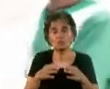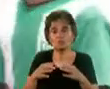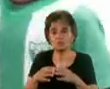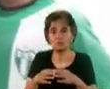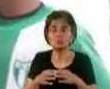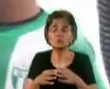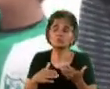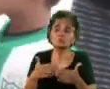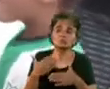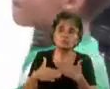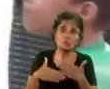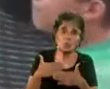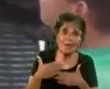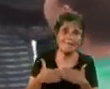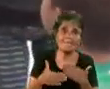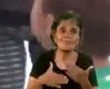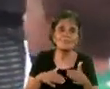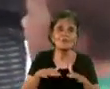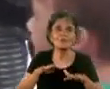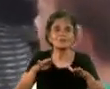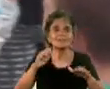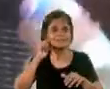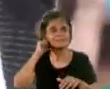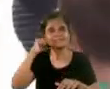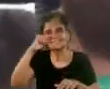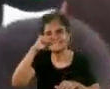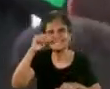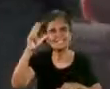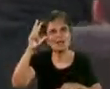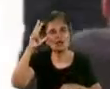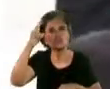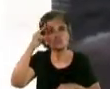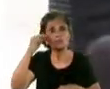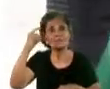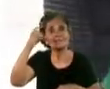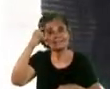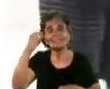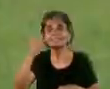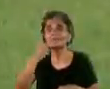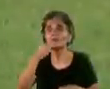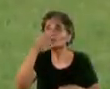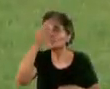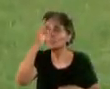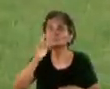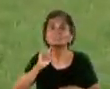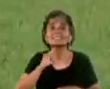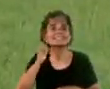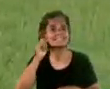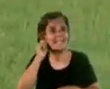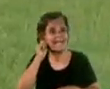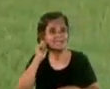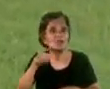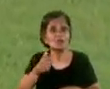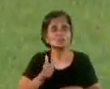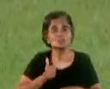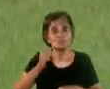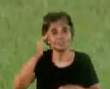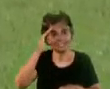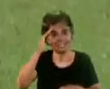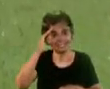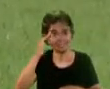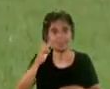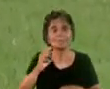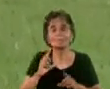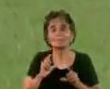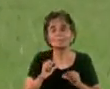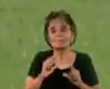promocional, chicos de 7, 8, 9, 10, 11, 12 y 13 años. Y en el predio del Ejército está jugando categoría sexta, séptima,